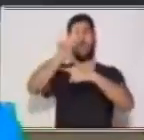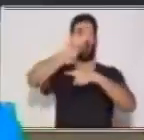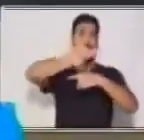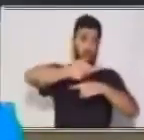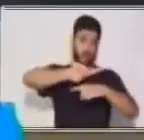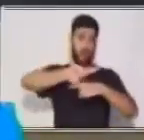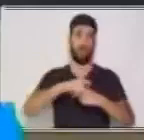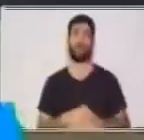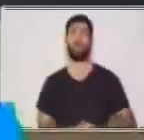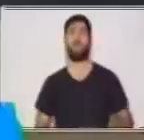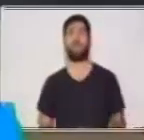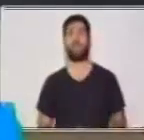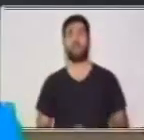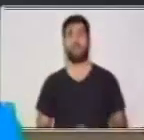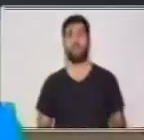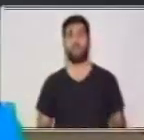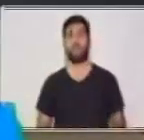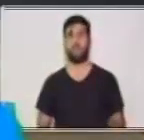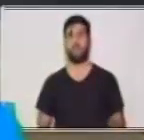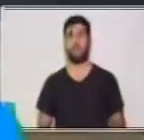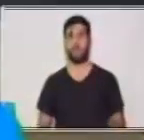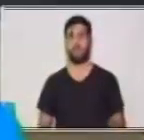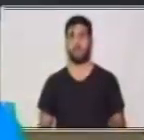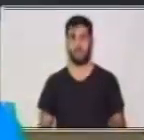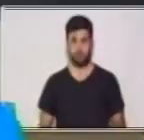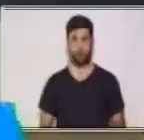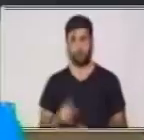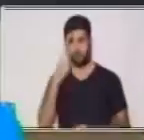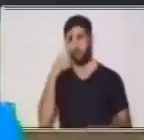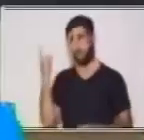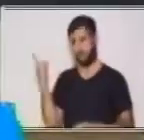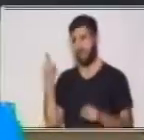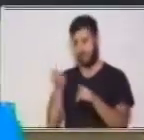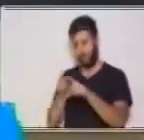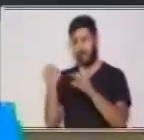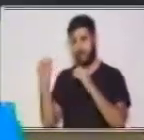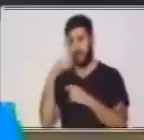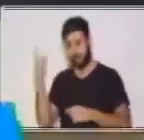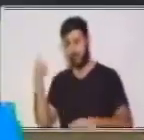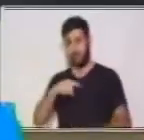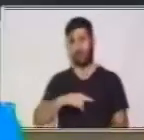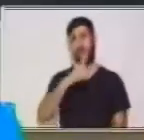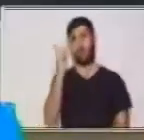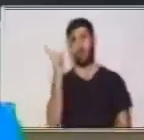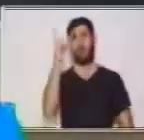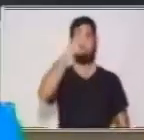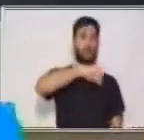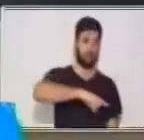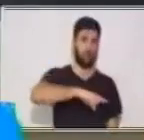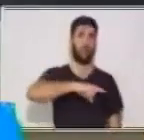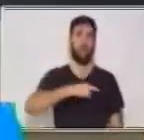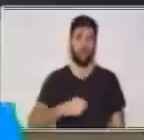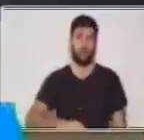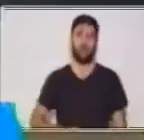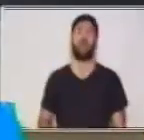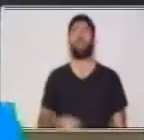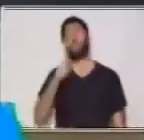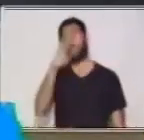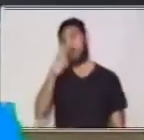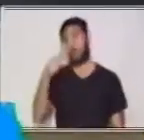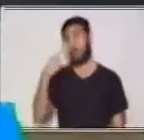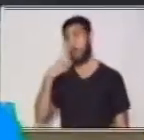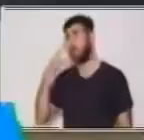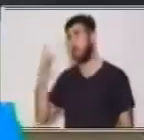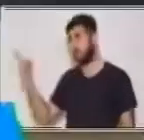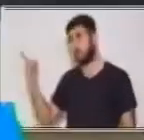contrario a las manecillas del reloj, ¿verdad? Aquí vamos a encontrar este valor. Como es una